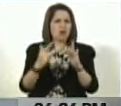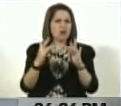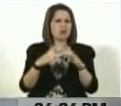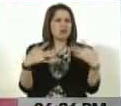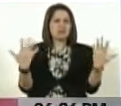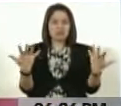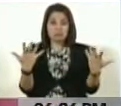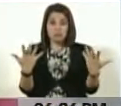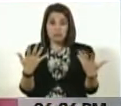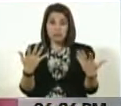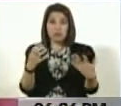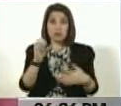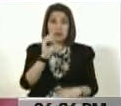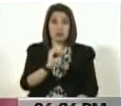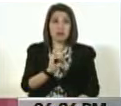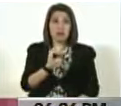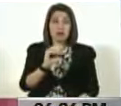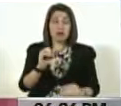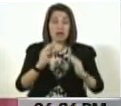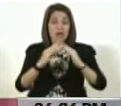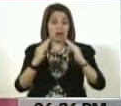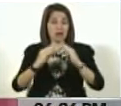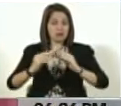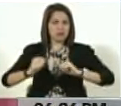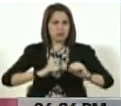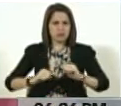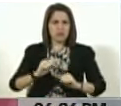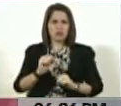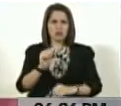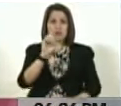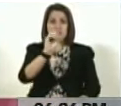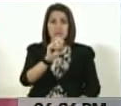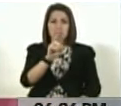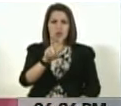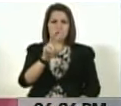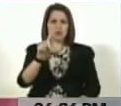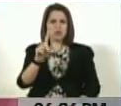sociales. Ah, bueno, está el número de teléfono de la Casa de Movimiento Cultural de la Minca, que es